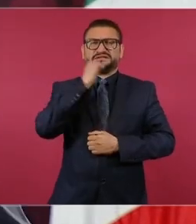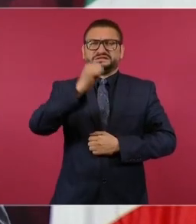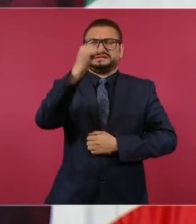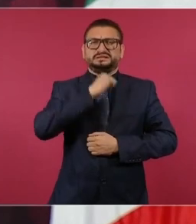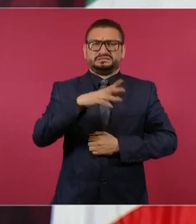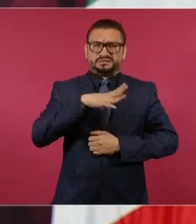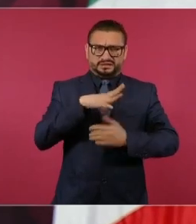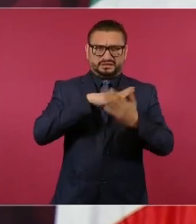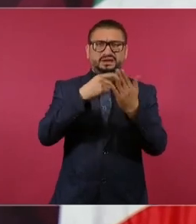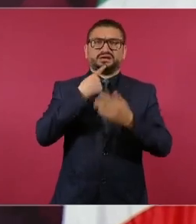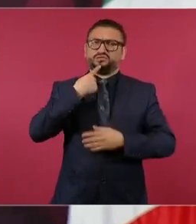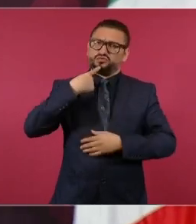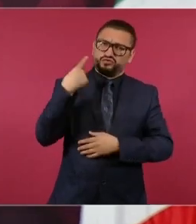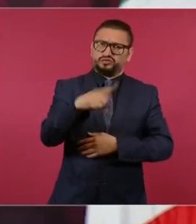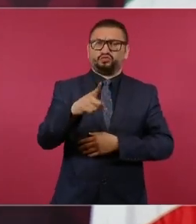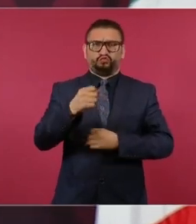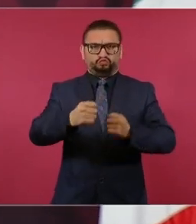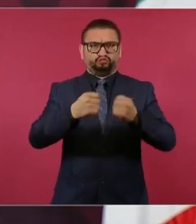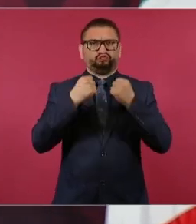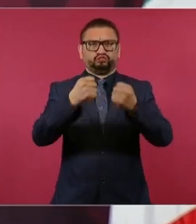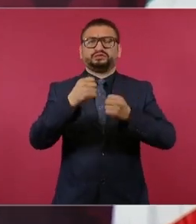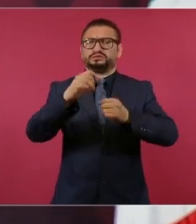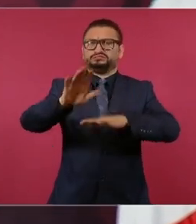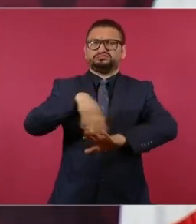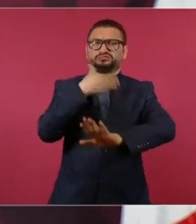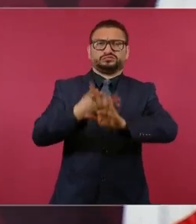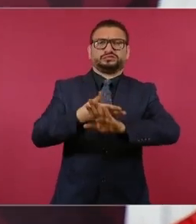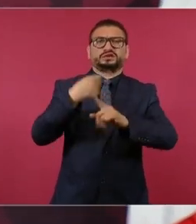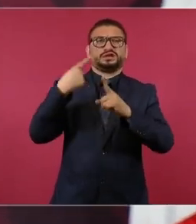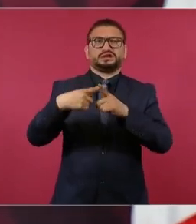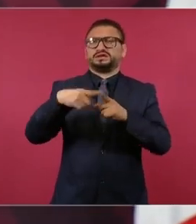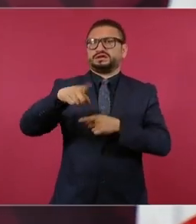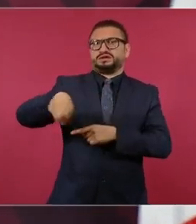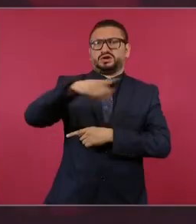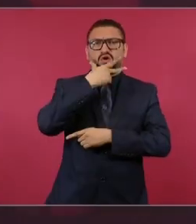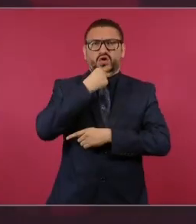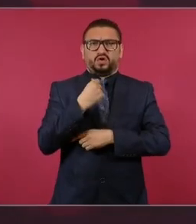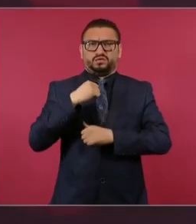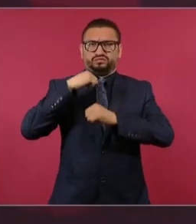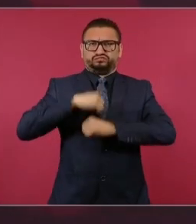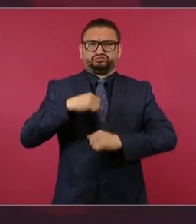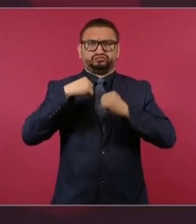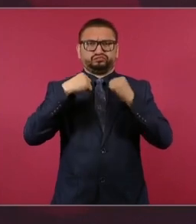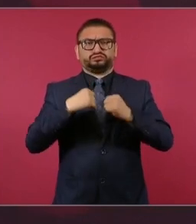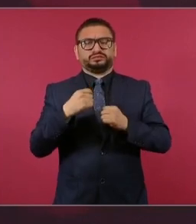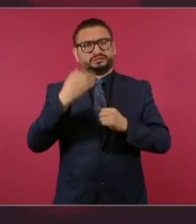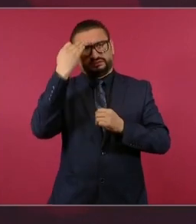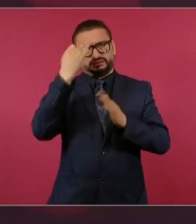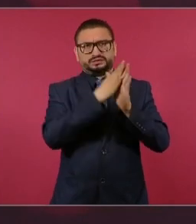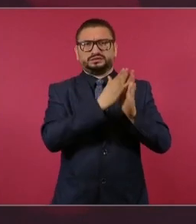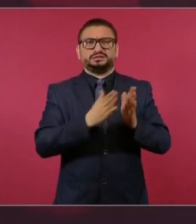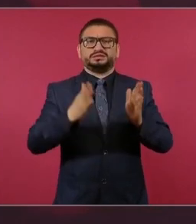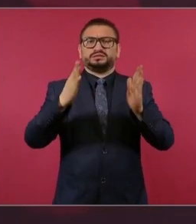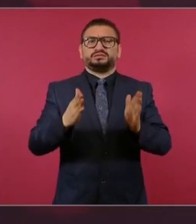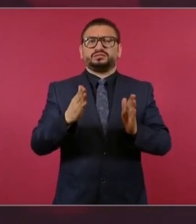fuertes contra los hombres del poder, la época de